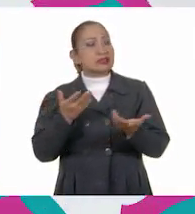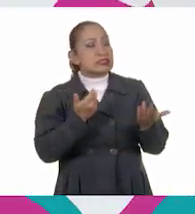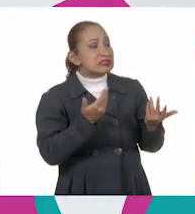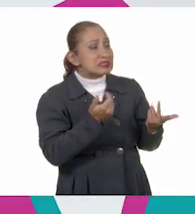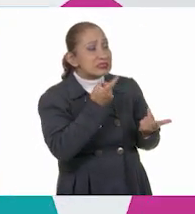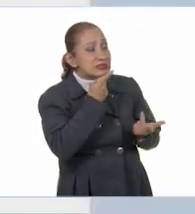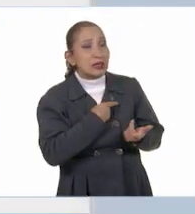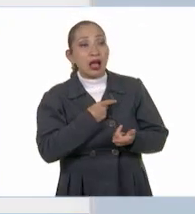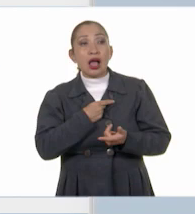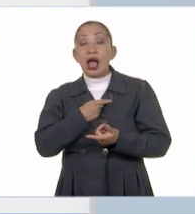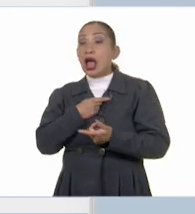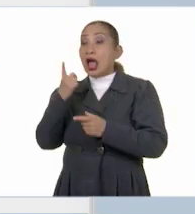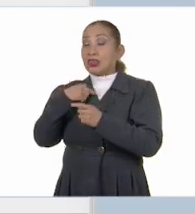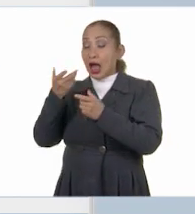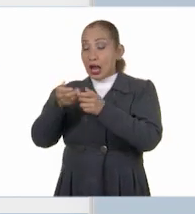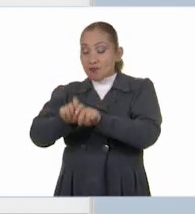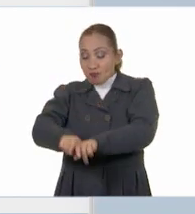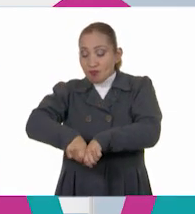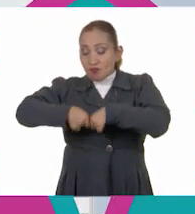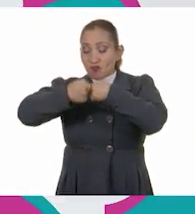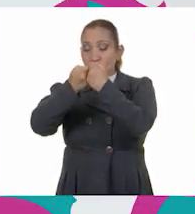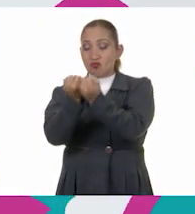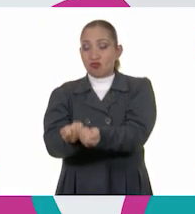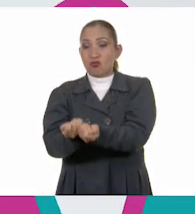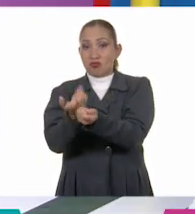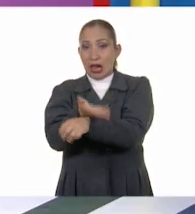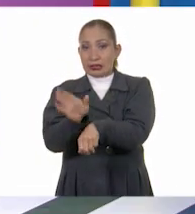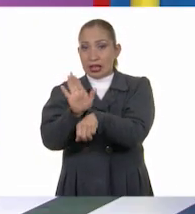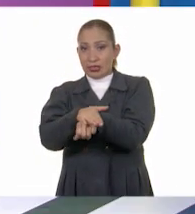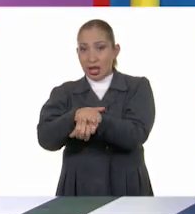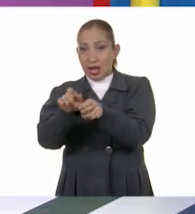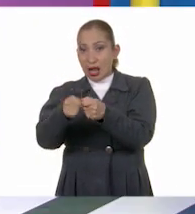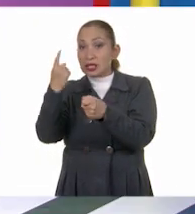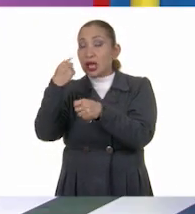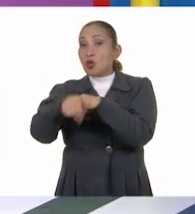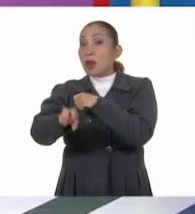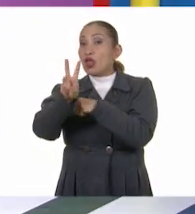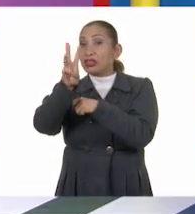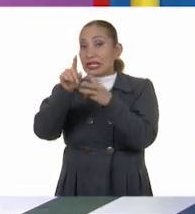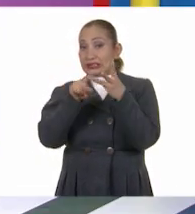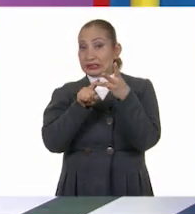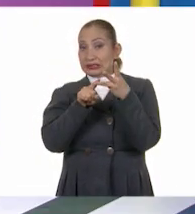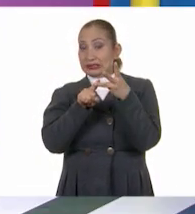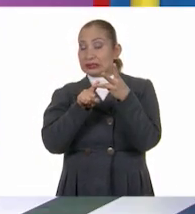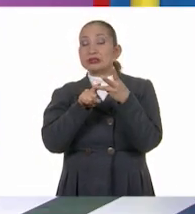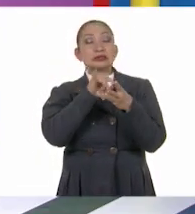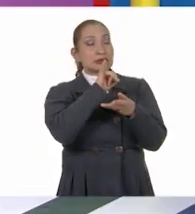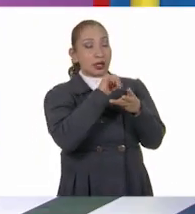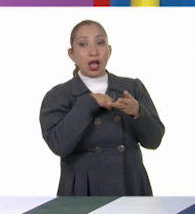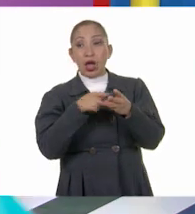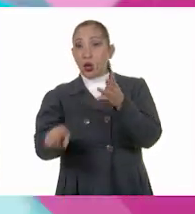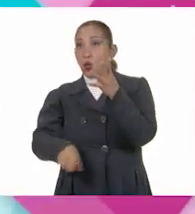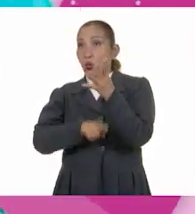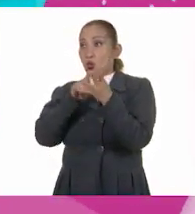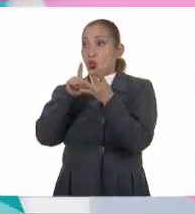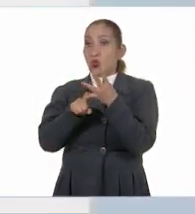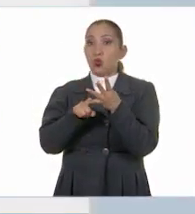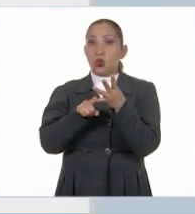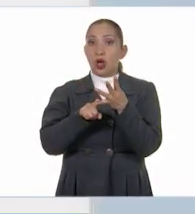¿Qué sería? Dar vuelta al calcetín. Ajá. Ese sería el número 3. Claro. El número 4